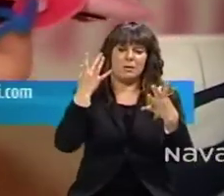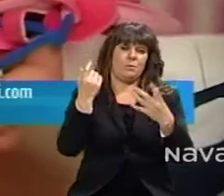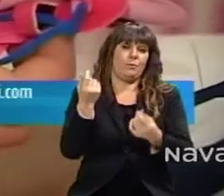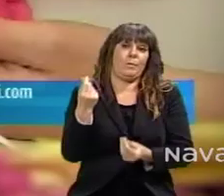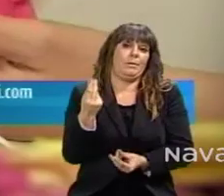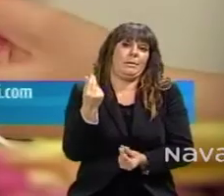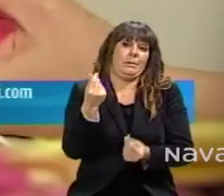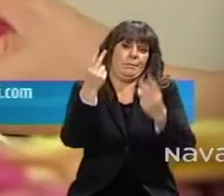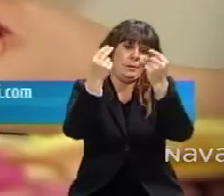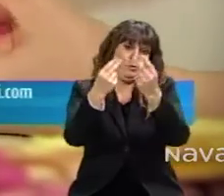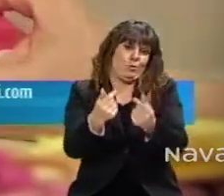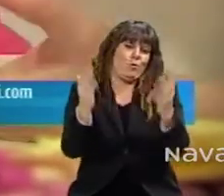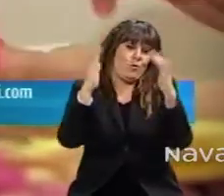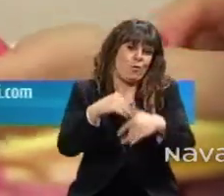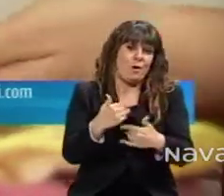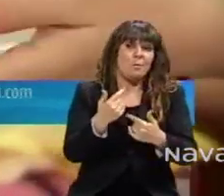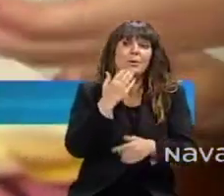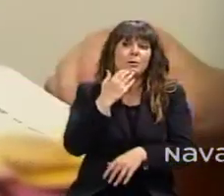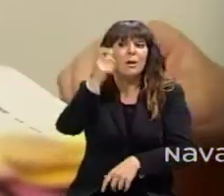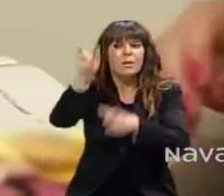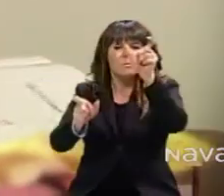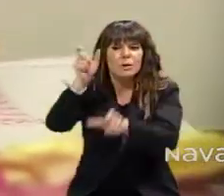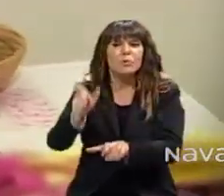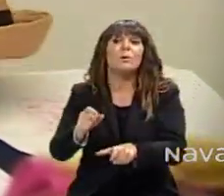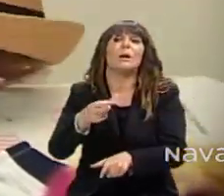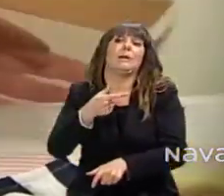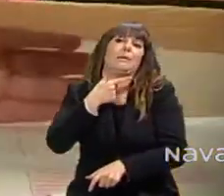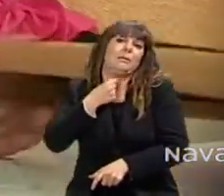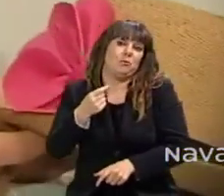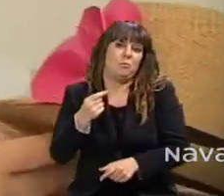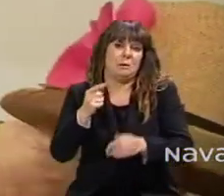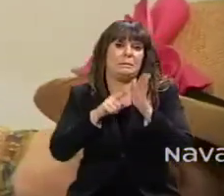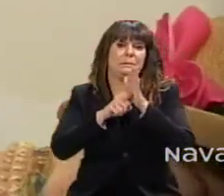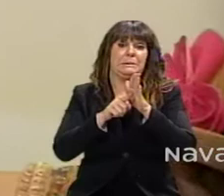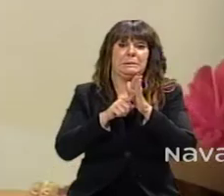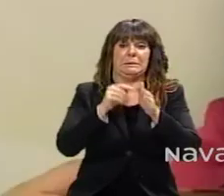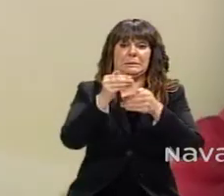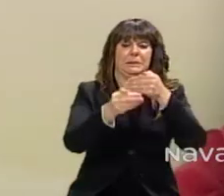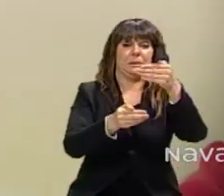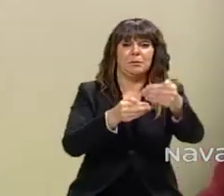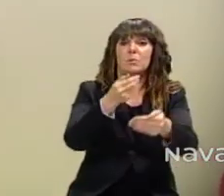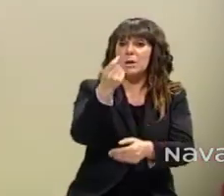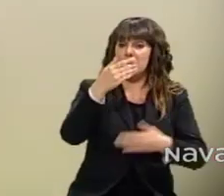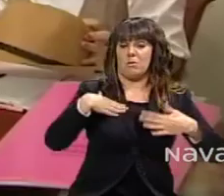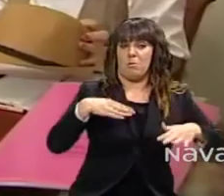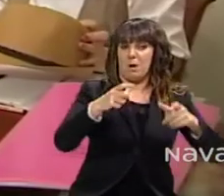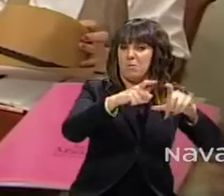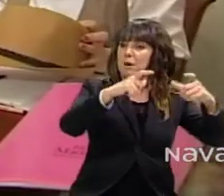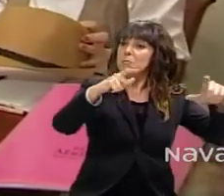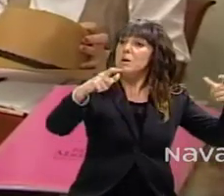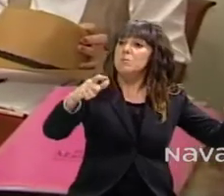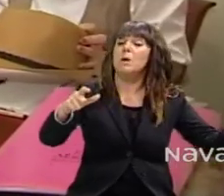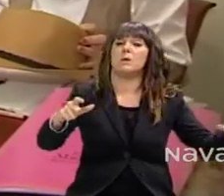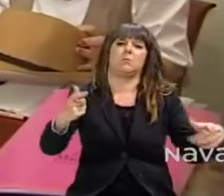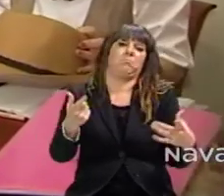por temas de presupuesto y si la cosa va bien pues podremos tirar para adelante y tener más diseños y que llegue la colección pues por